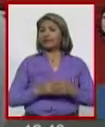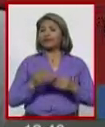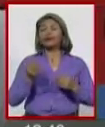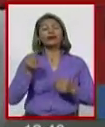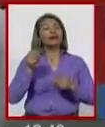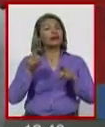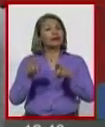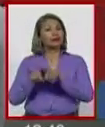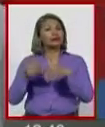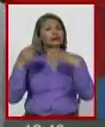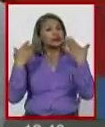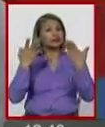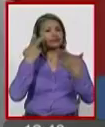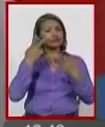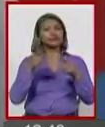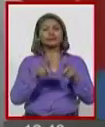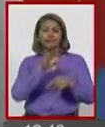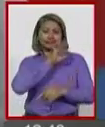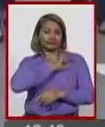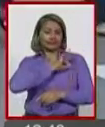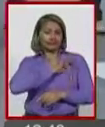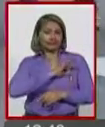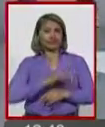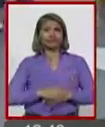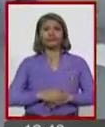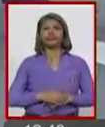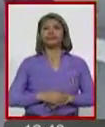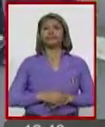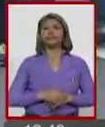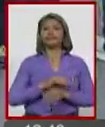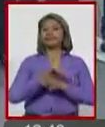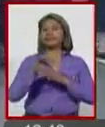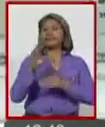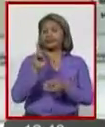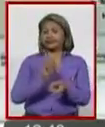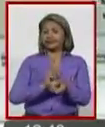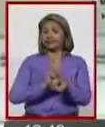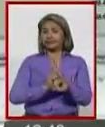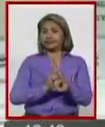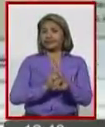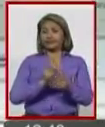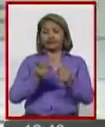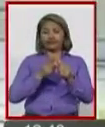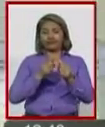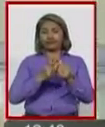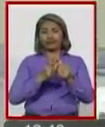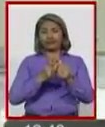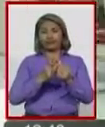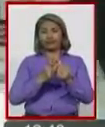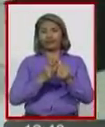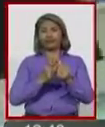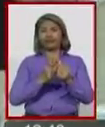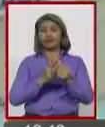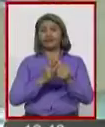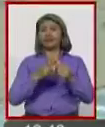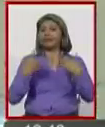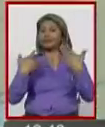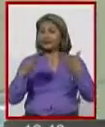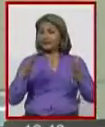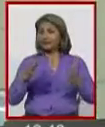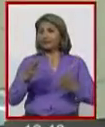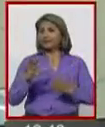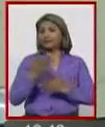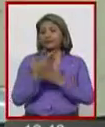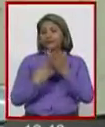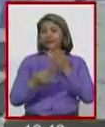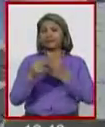una autocrítica, hay que ver también los beneficios. En el caso concreto de los médicos, que han sido los primeros que han tirado el campanazo, ya está ahí la